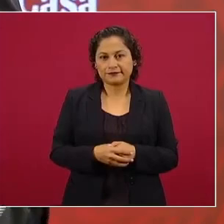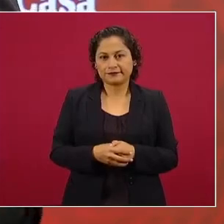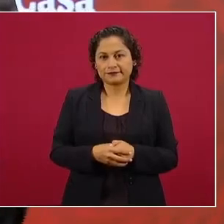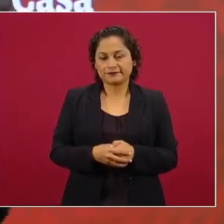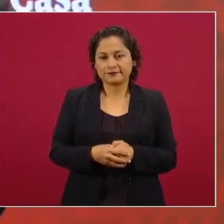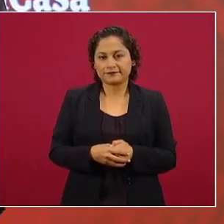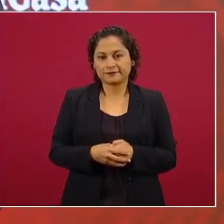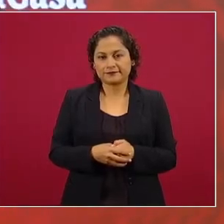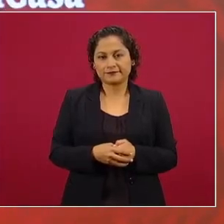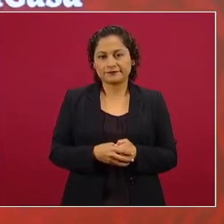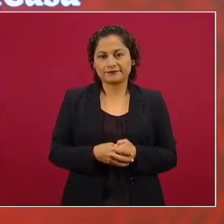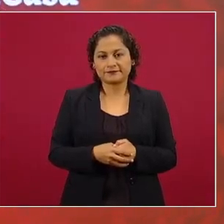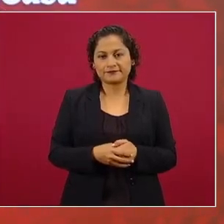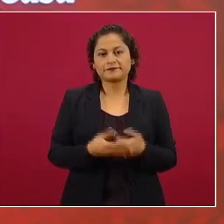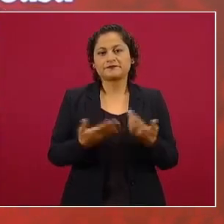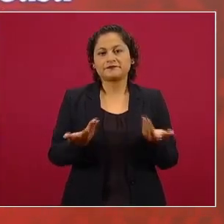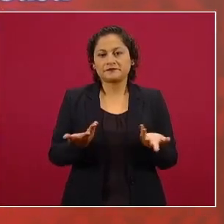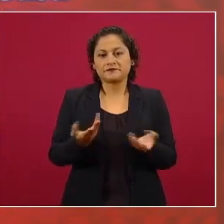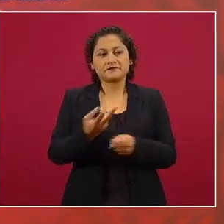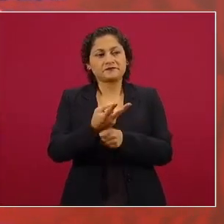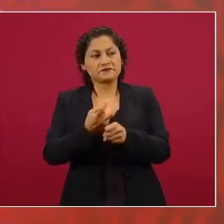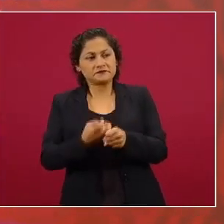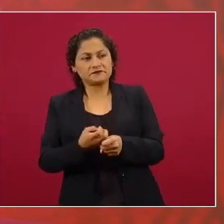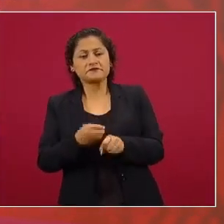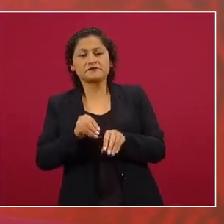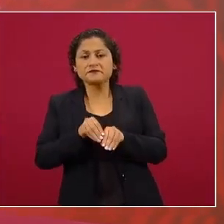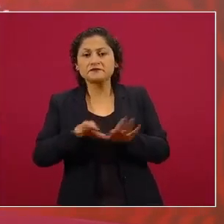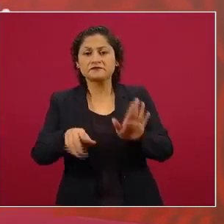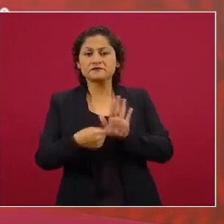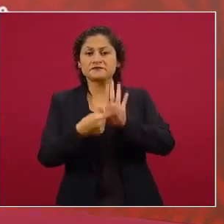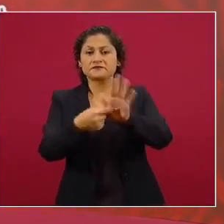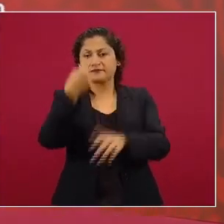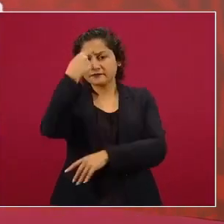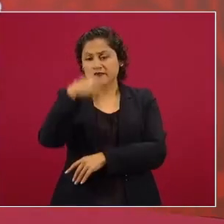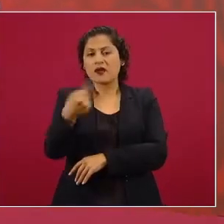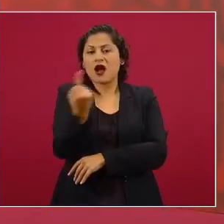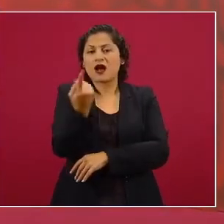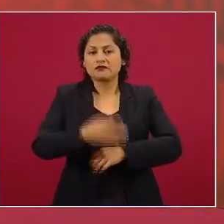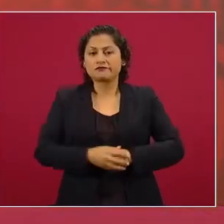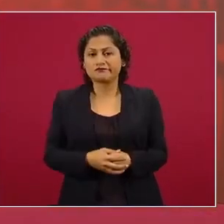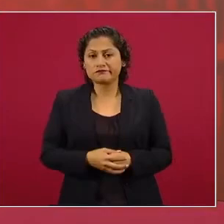¿para qué los invitan si no los dejan hablar?